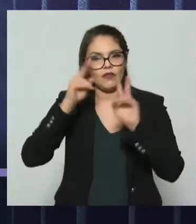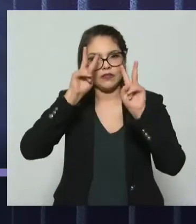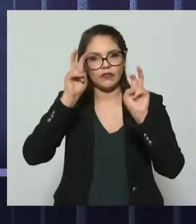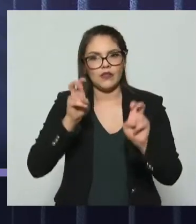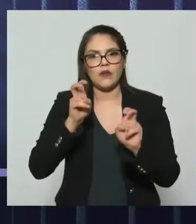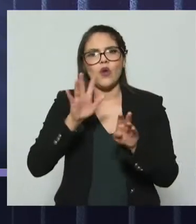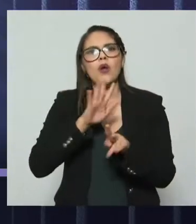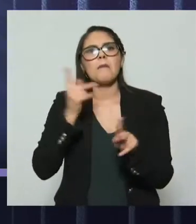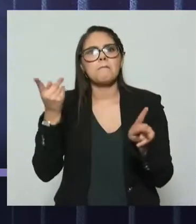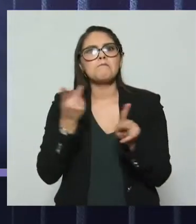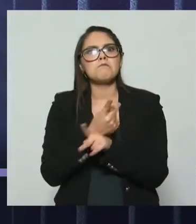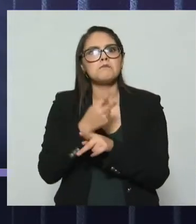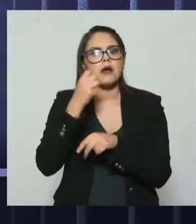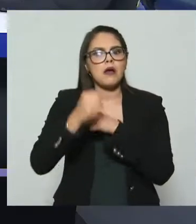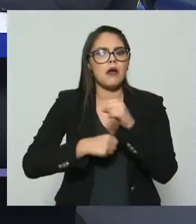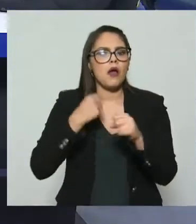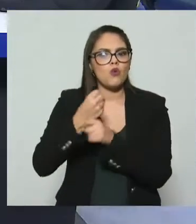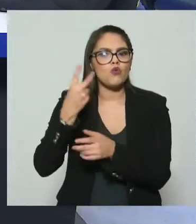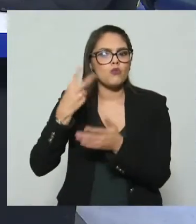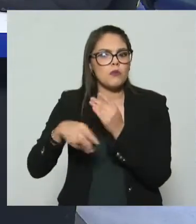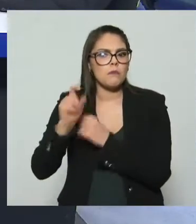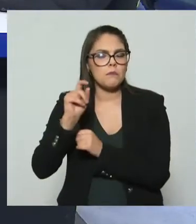Agenda Legislativa 2020.